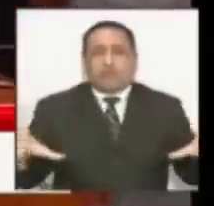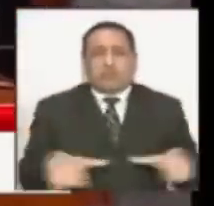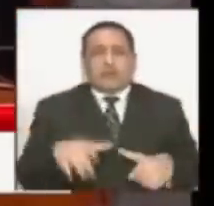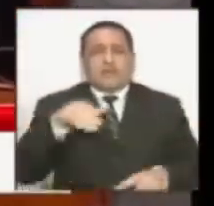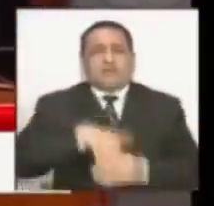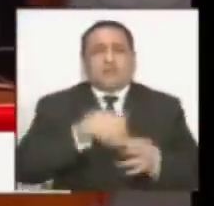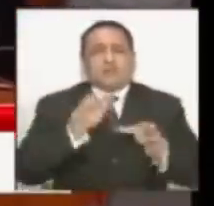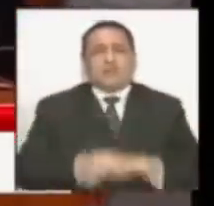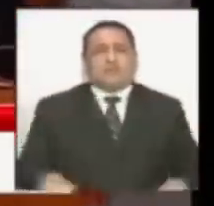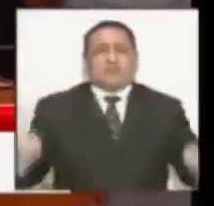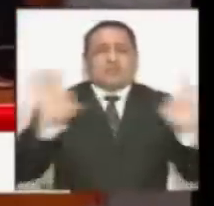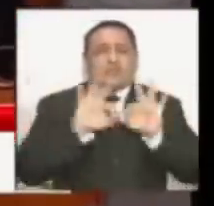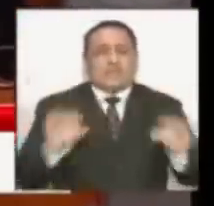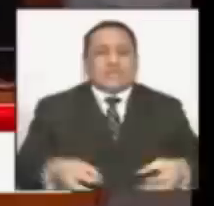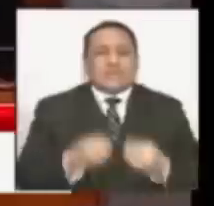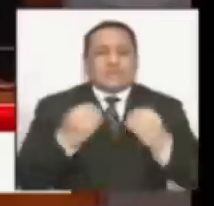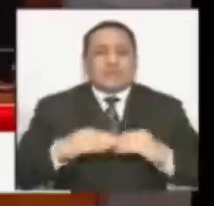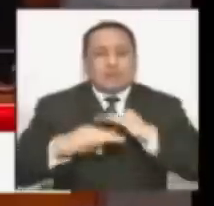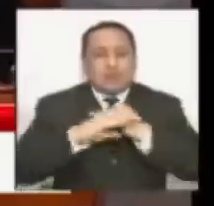extensa.